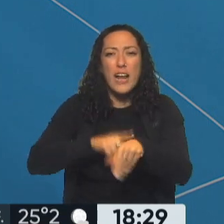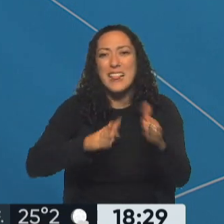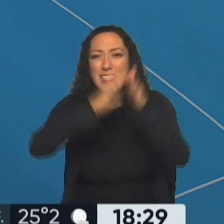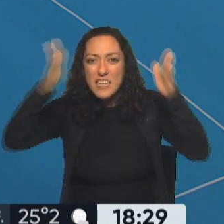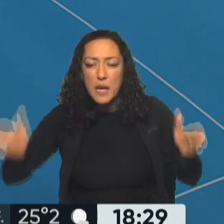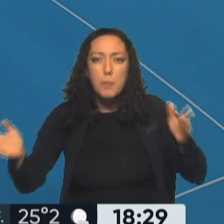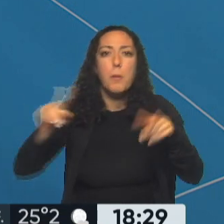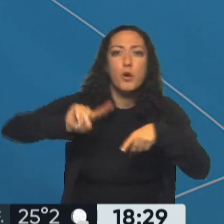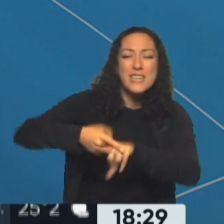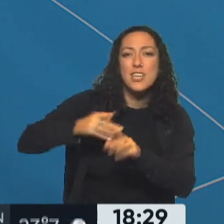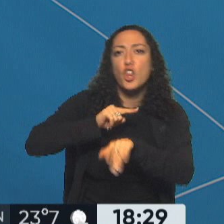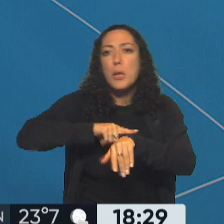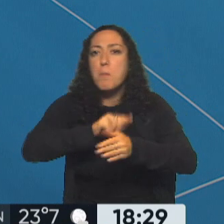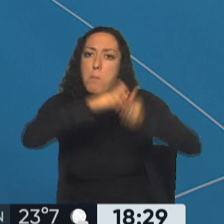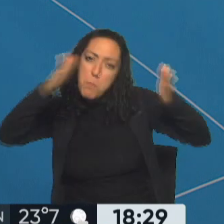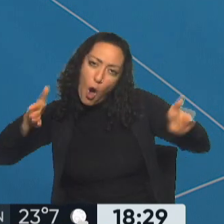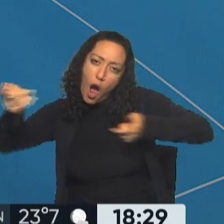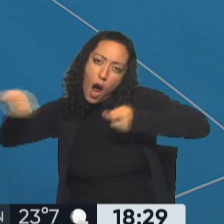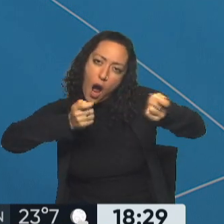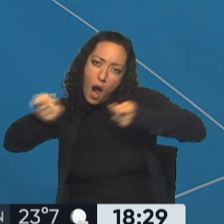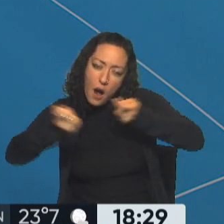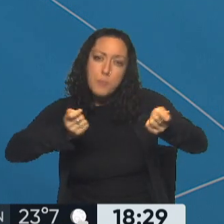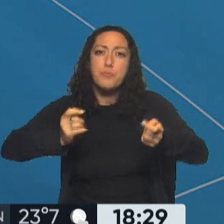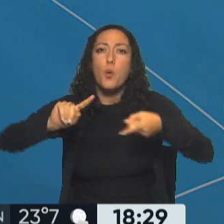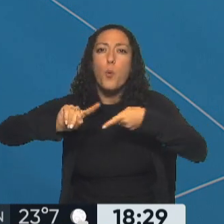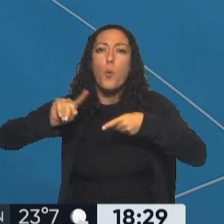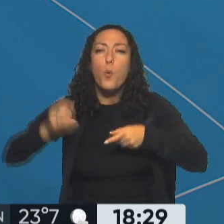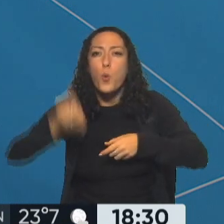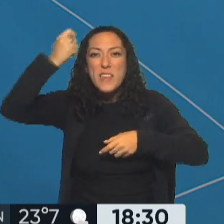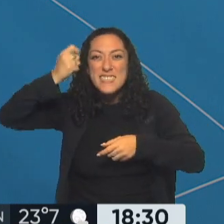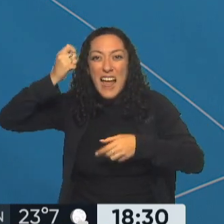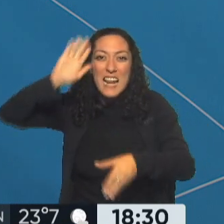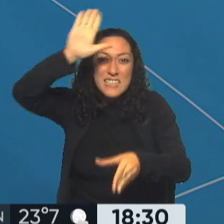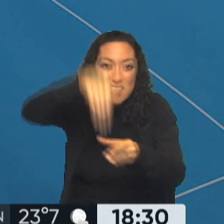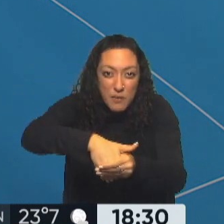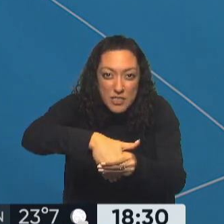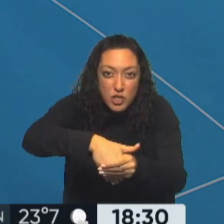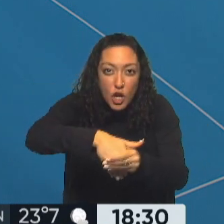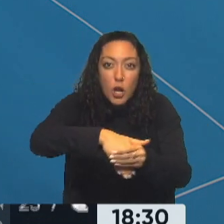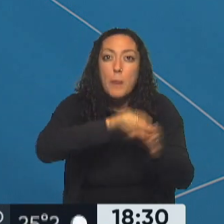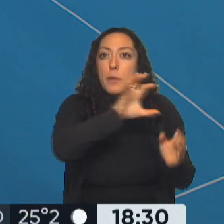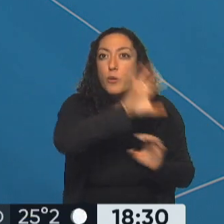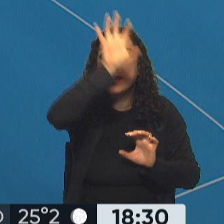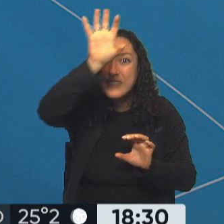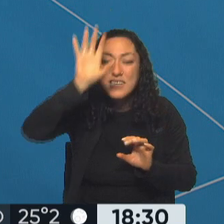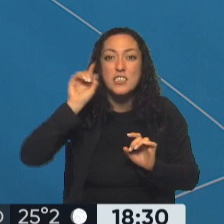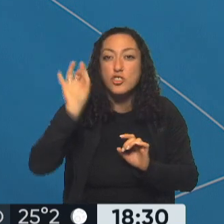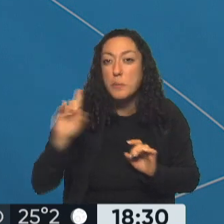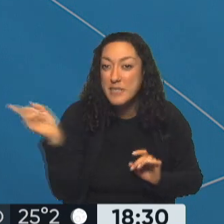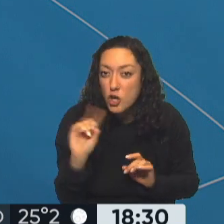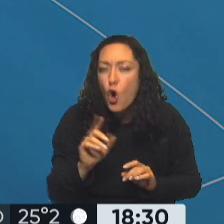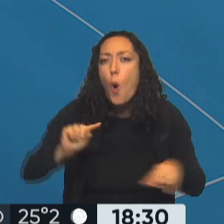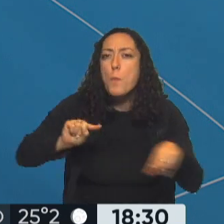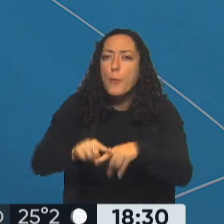mensaje, yo te diría, más que una intervención judicial, no solamente una intervención judicial sobre ambas provincias de Tucumán y San Juan, también es un mensaje a la